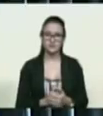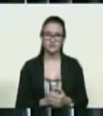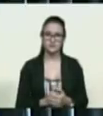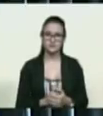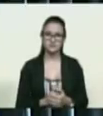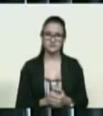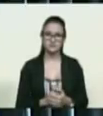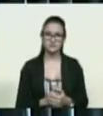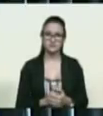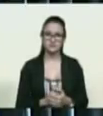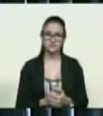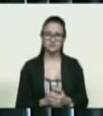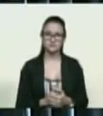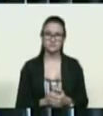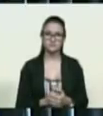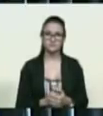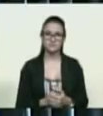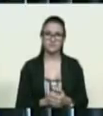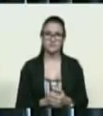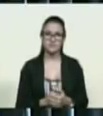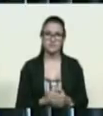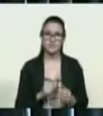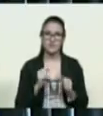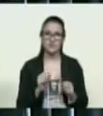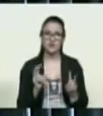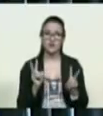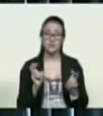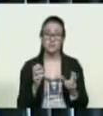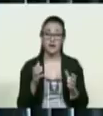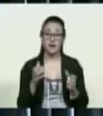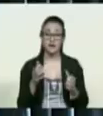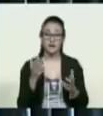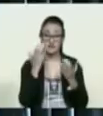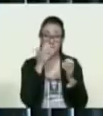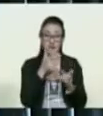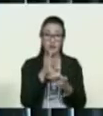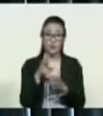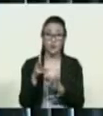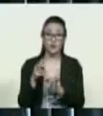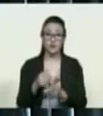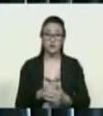una posición muy fuerte cuando se refiere a actos terroristas